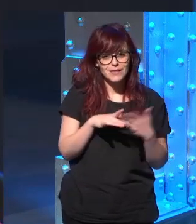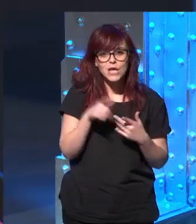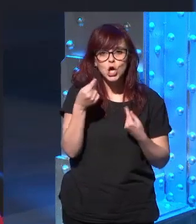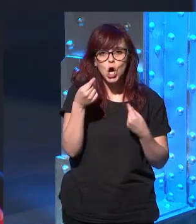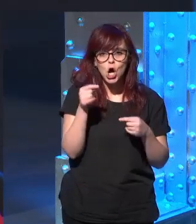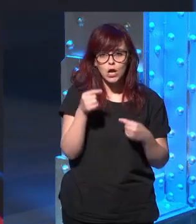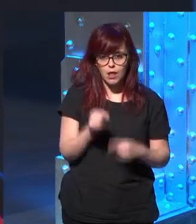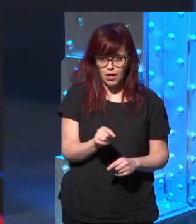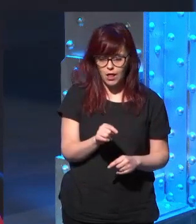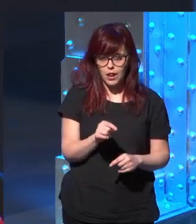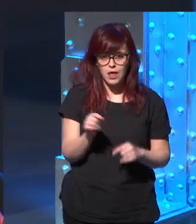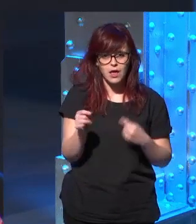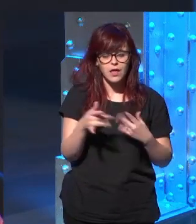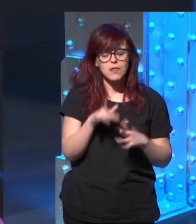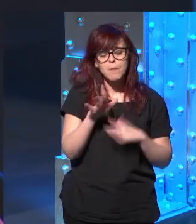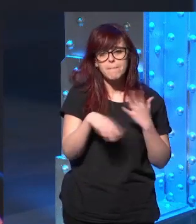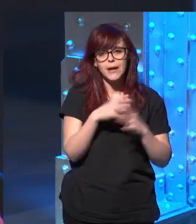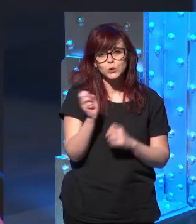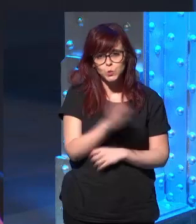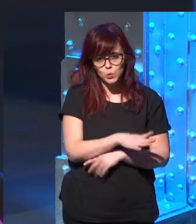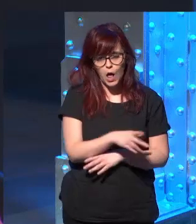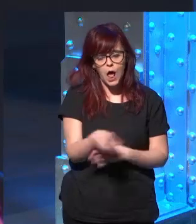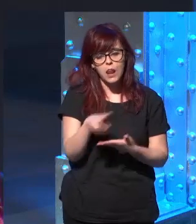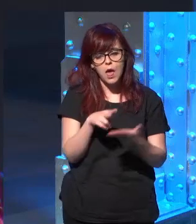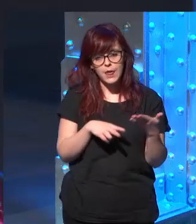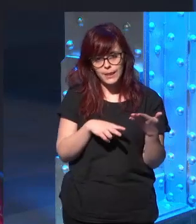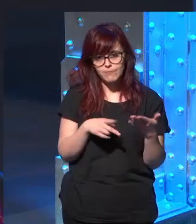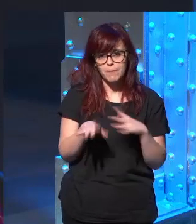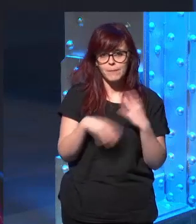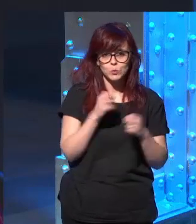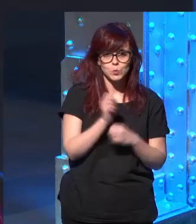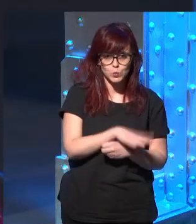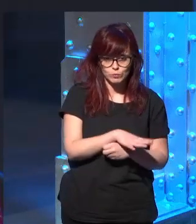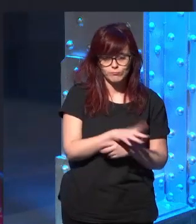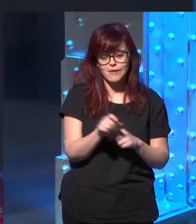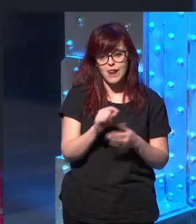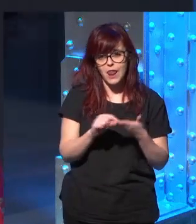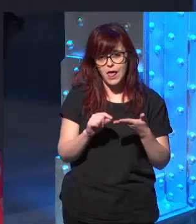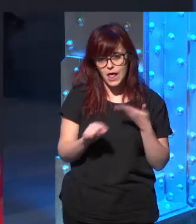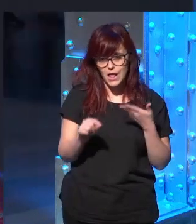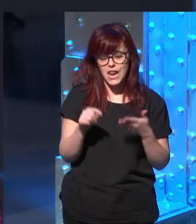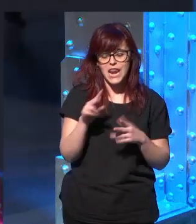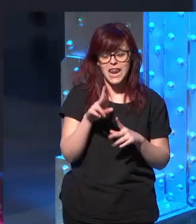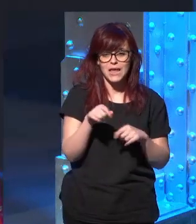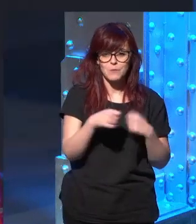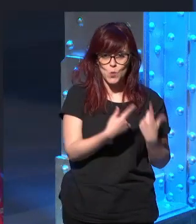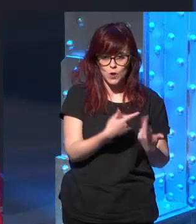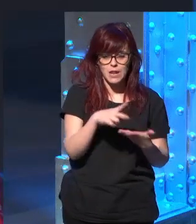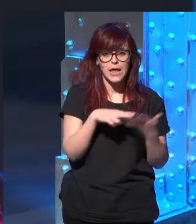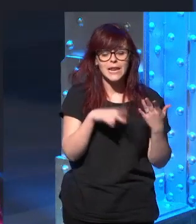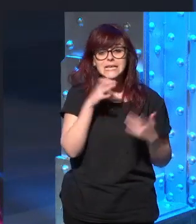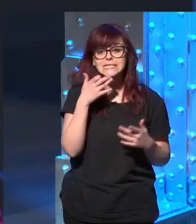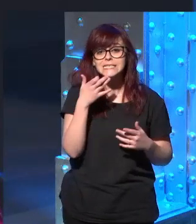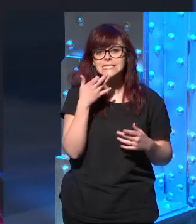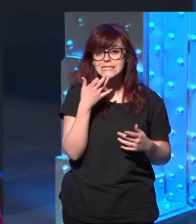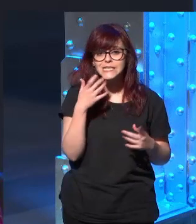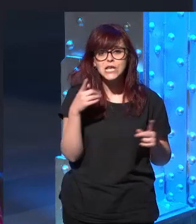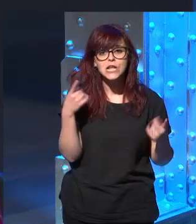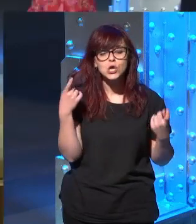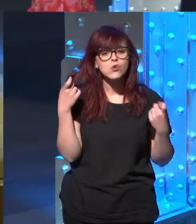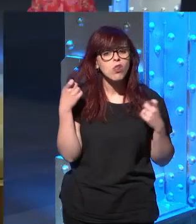corrijan. Tirar mucho la basura y leer. Eso es para mí lo fundamental. ¿Y si no es necesario? Si